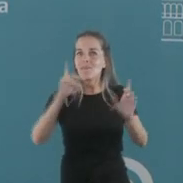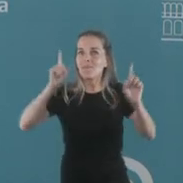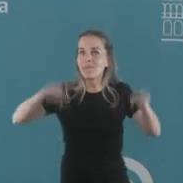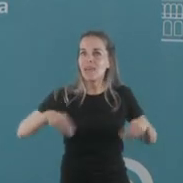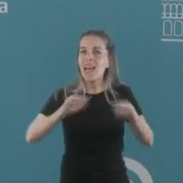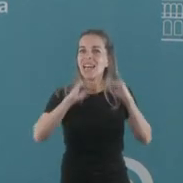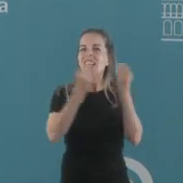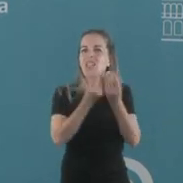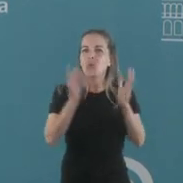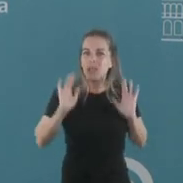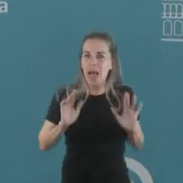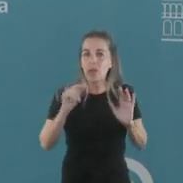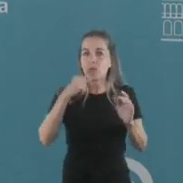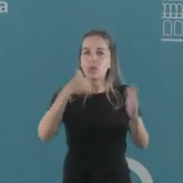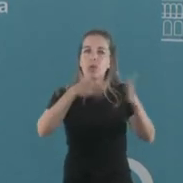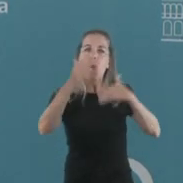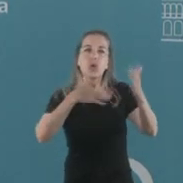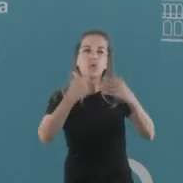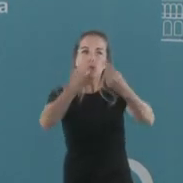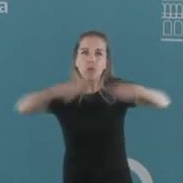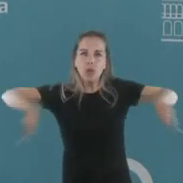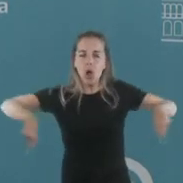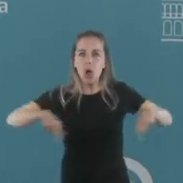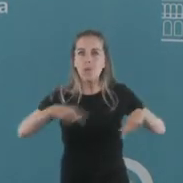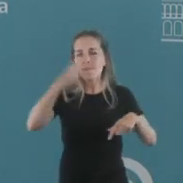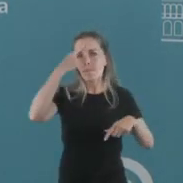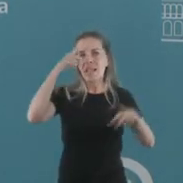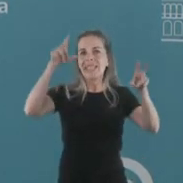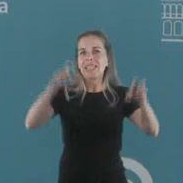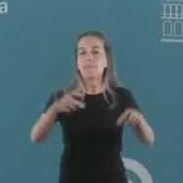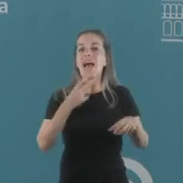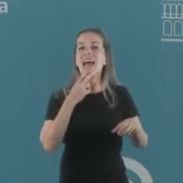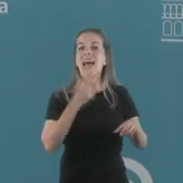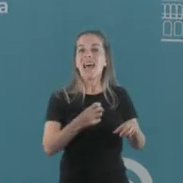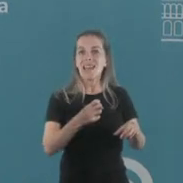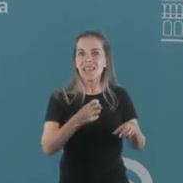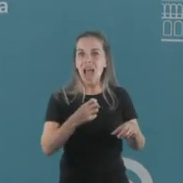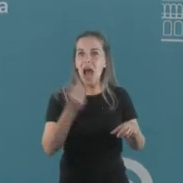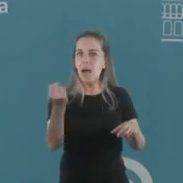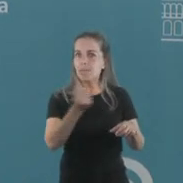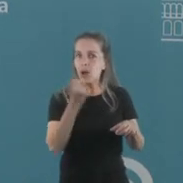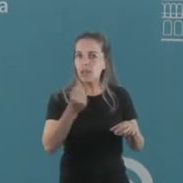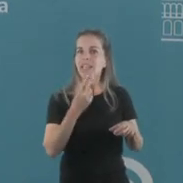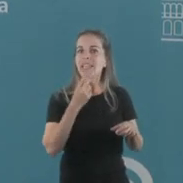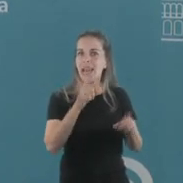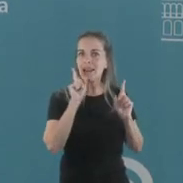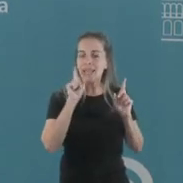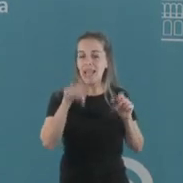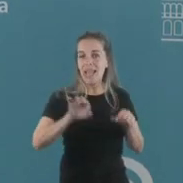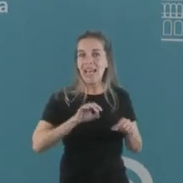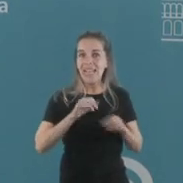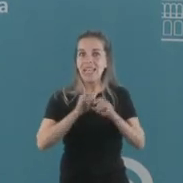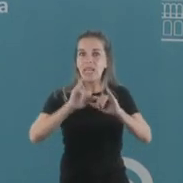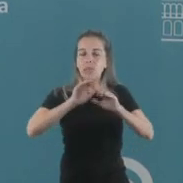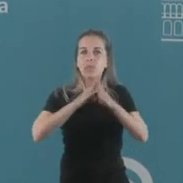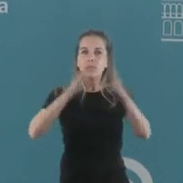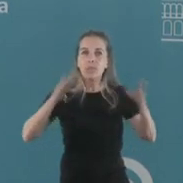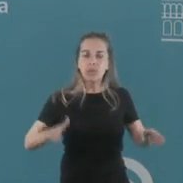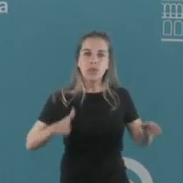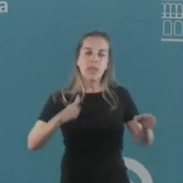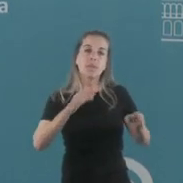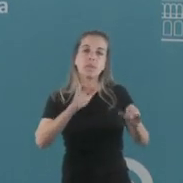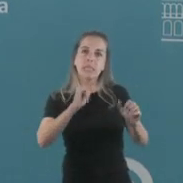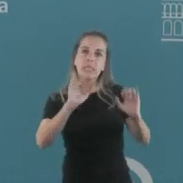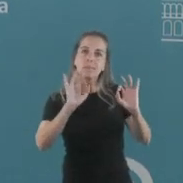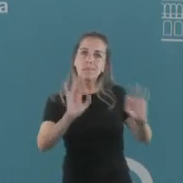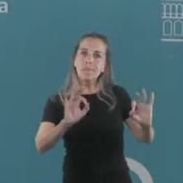obras que implican que Argentina va a tener soberanía energética y que esto tal vez las obras van a terminar este año, en la primera parte de las obras, pero